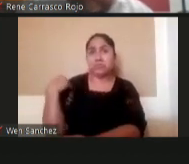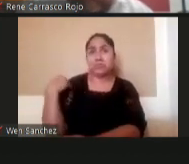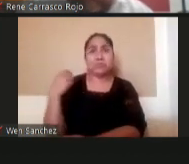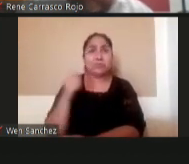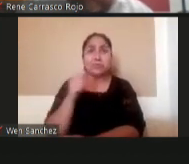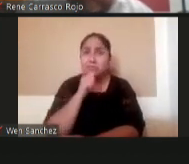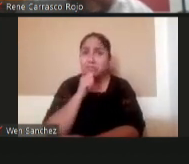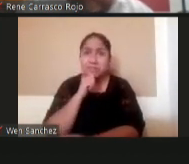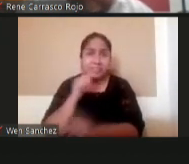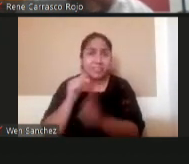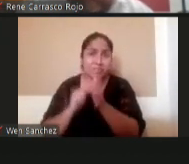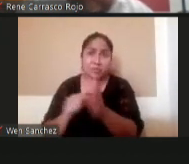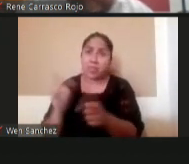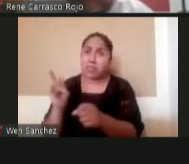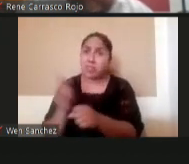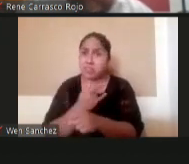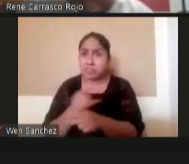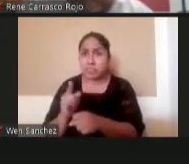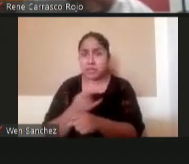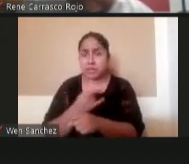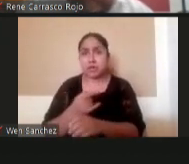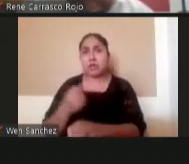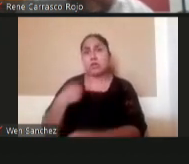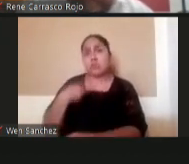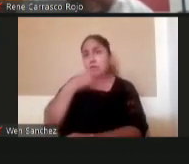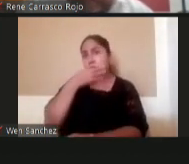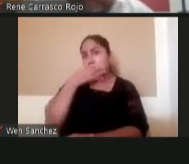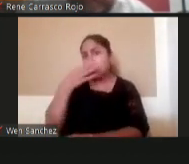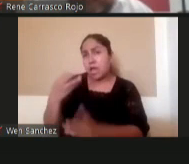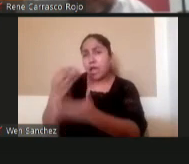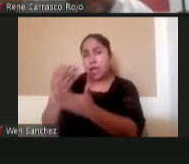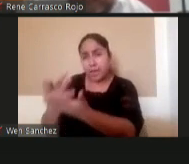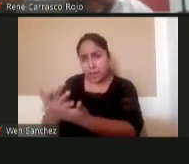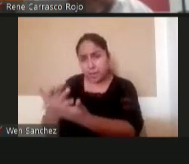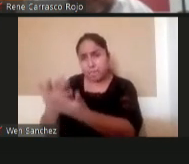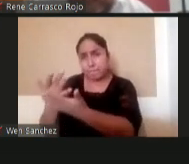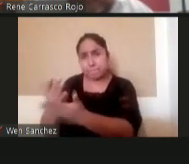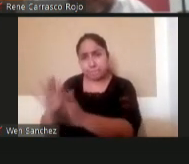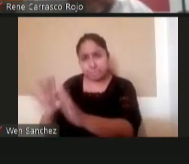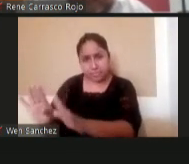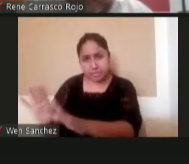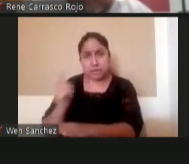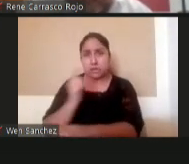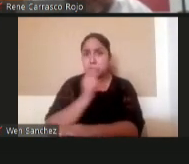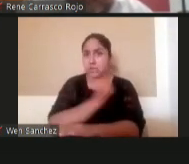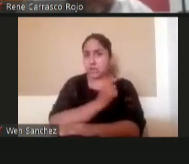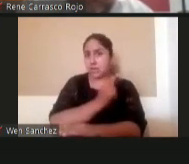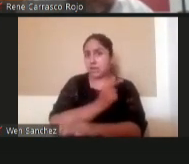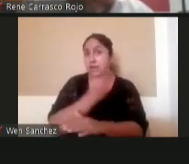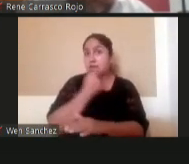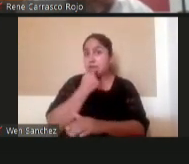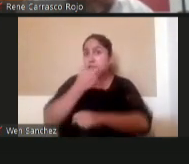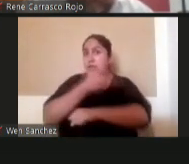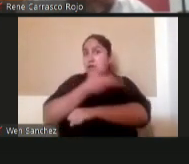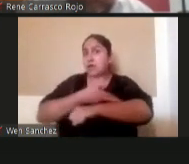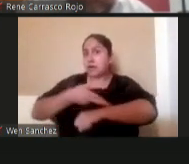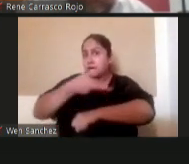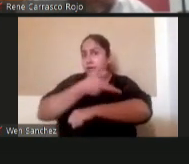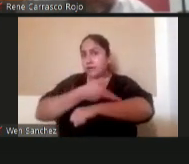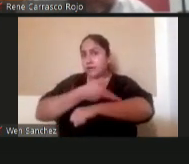está en el proceso la empresa de regularizar el servicio, como el compromiso lo hizo con nosotros como miembros de Cabildo. Pero